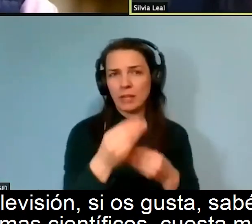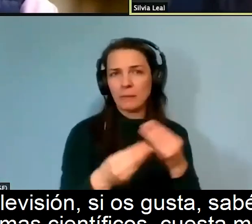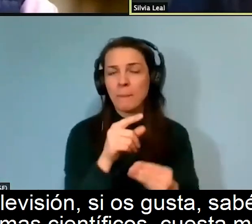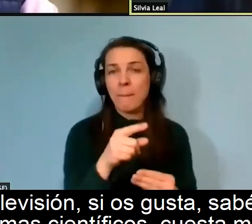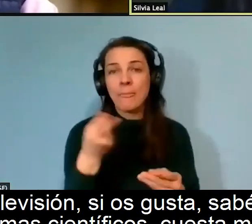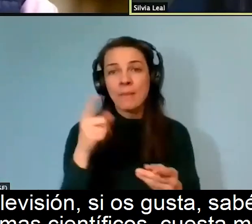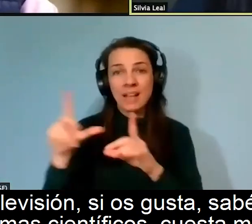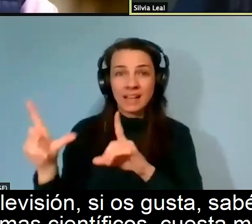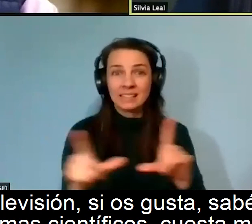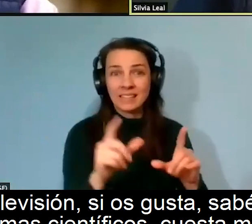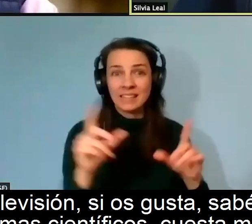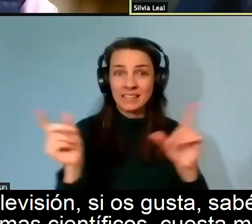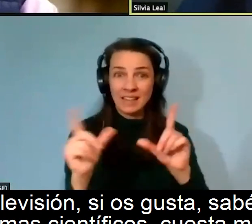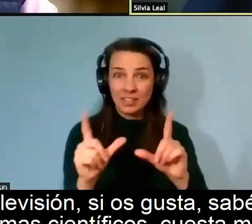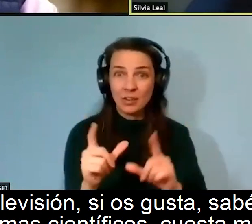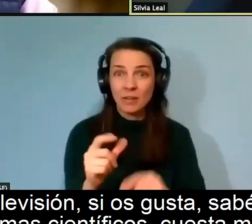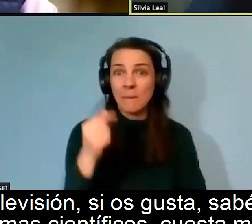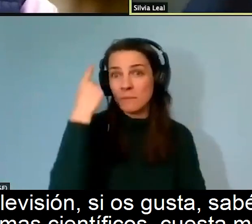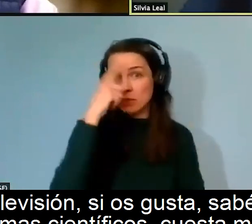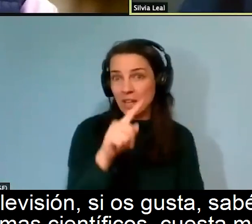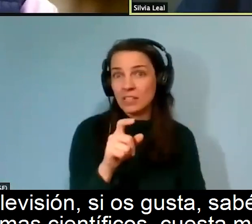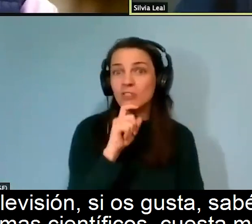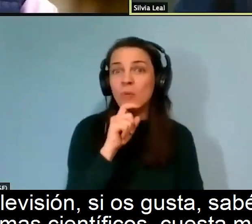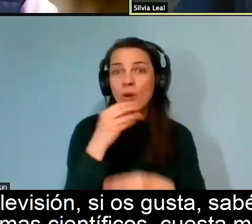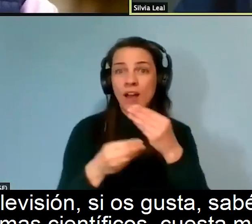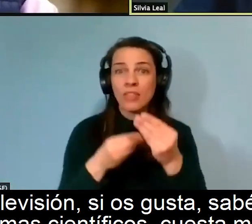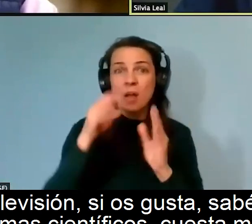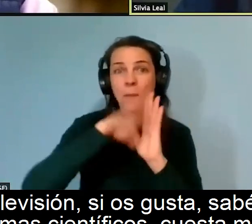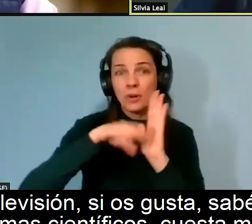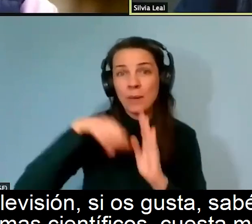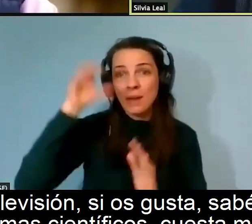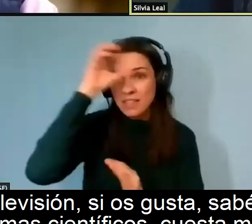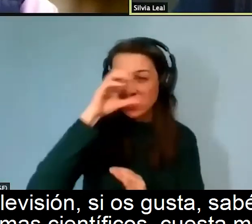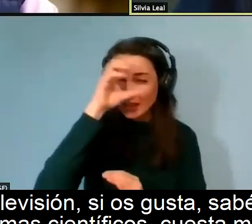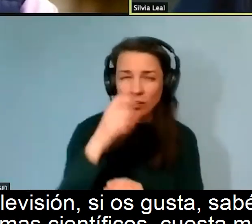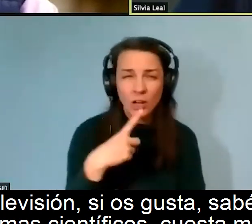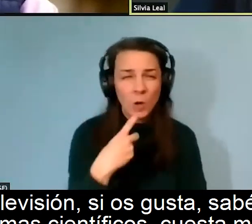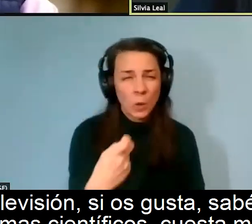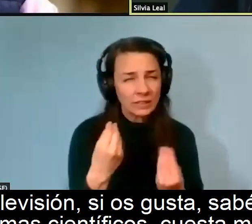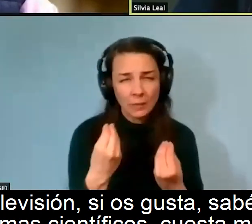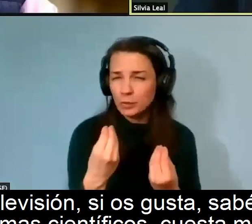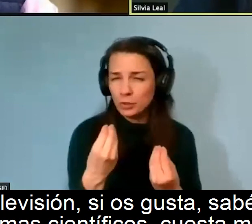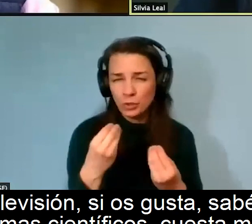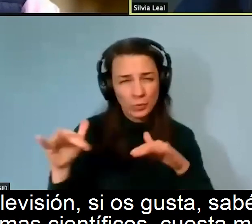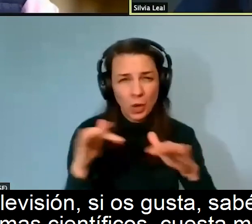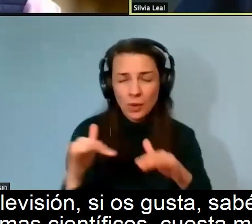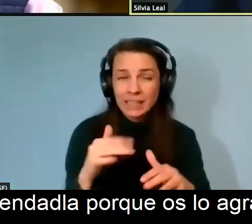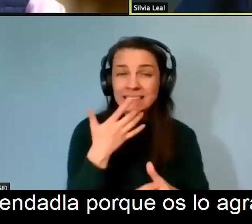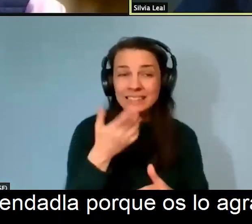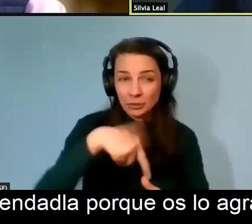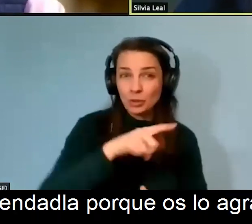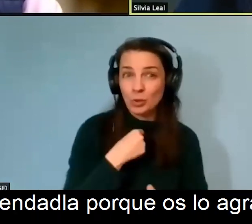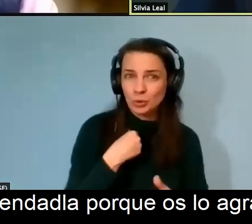serie de televisión, si os gusta, bueno, pues ya sabéis todos cómo son los programas científicos. Cuesta mucho moverlos. Si os gusta,